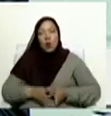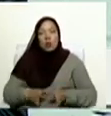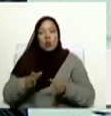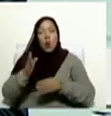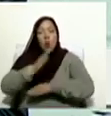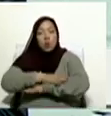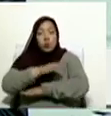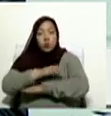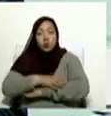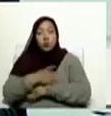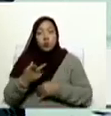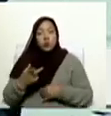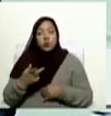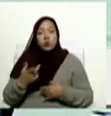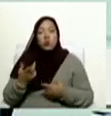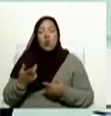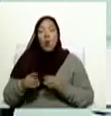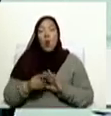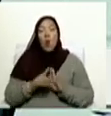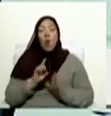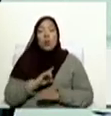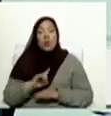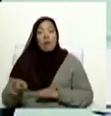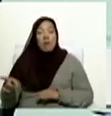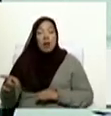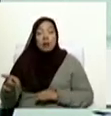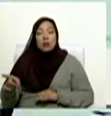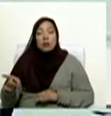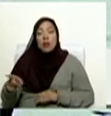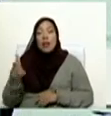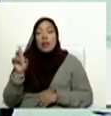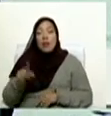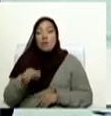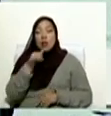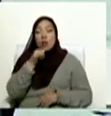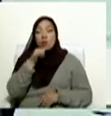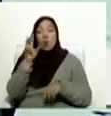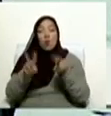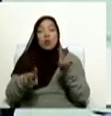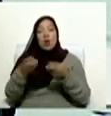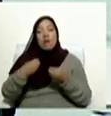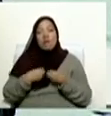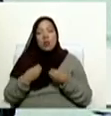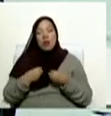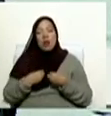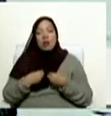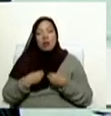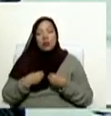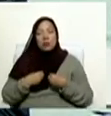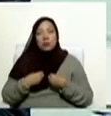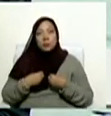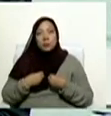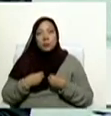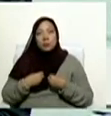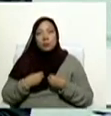moral es un deber y es una expresión de vida republicana